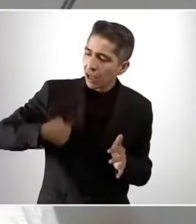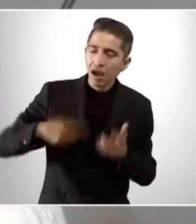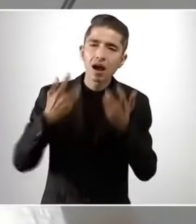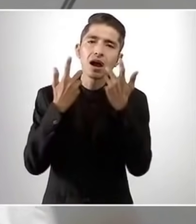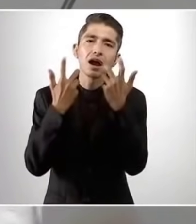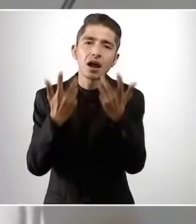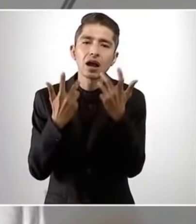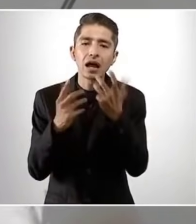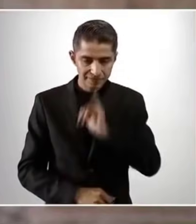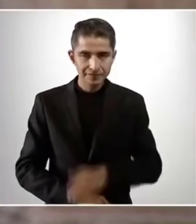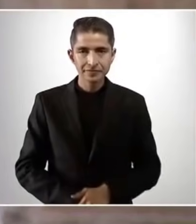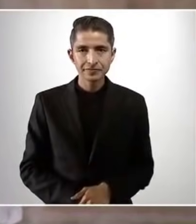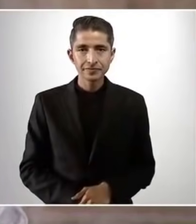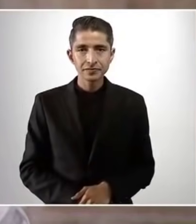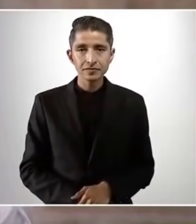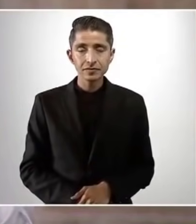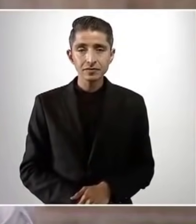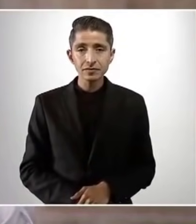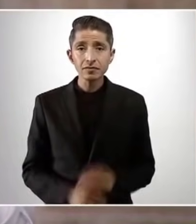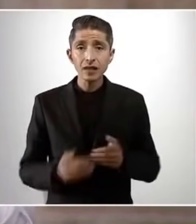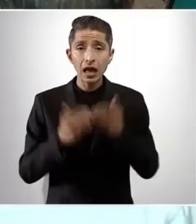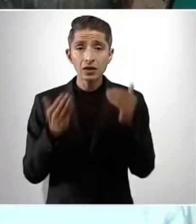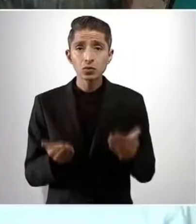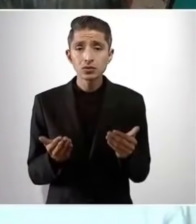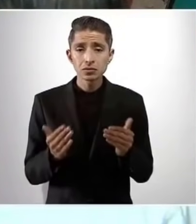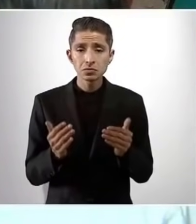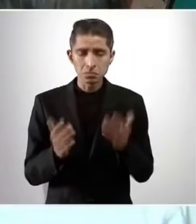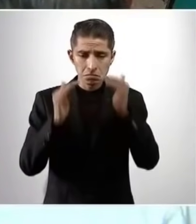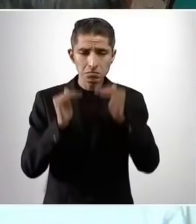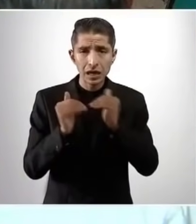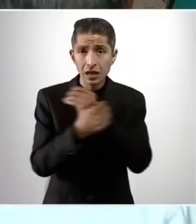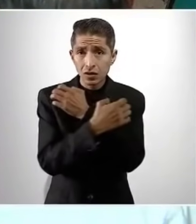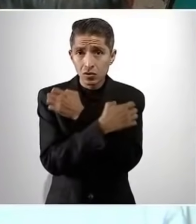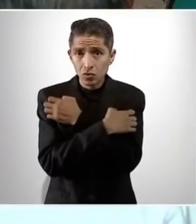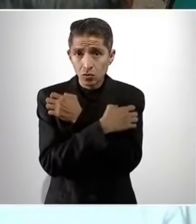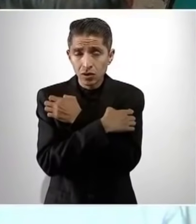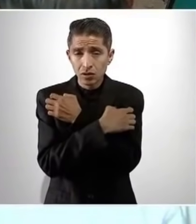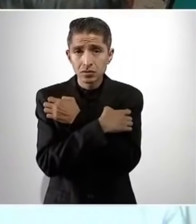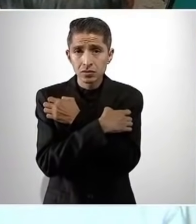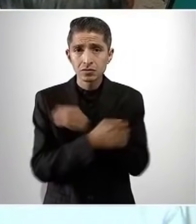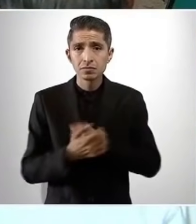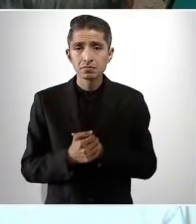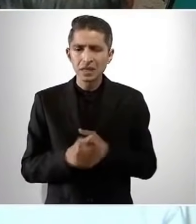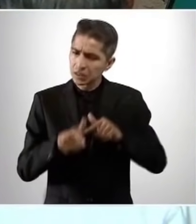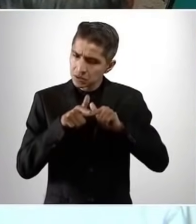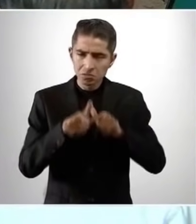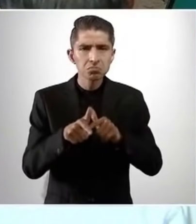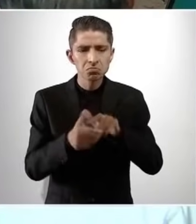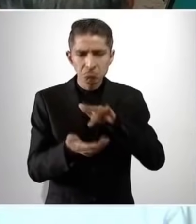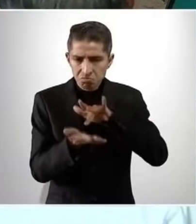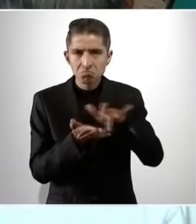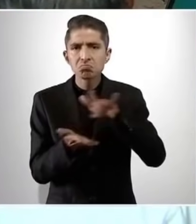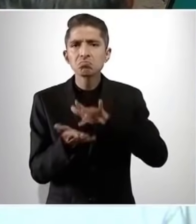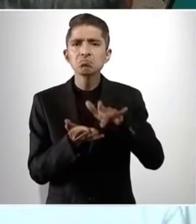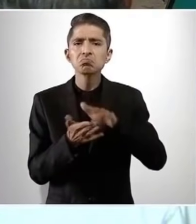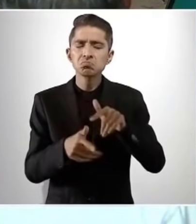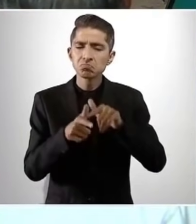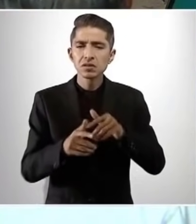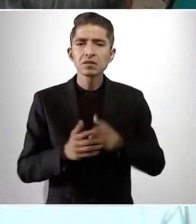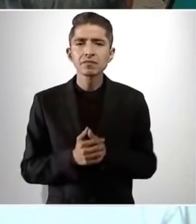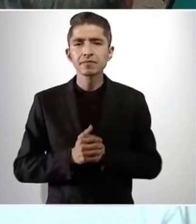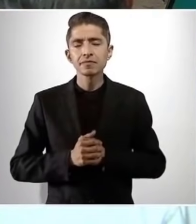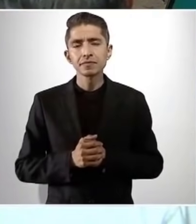regreso a clases. En cuanto a educación, pues vamos a seguir apoyando. ¿Qué